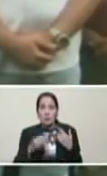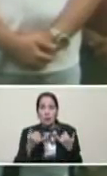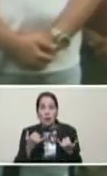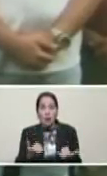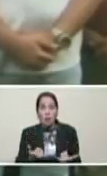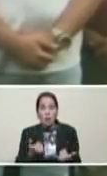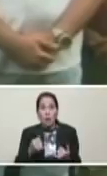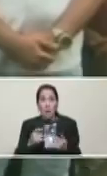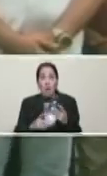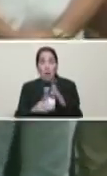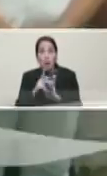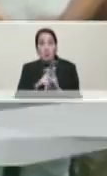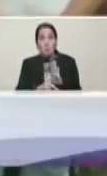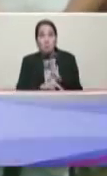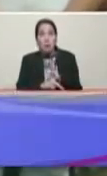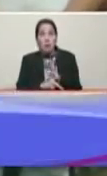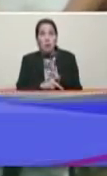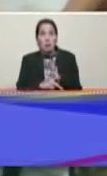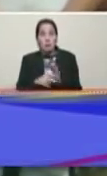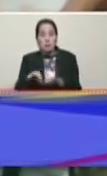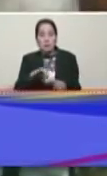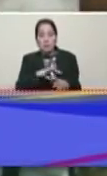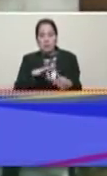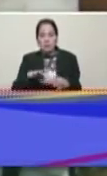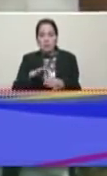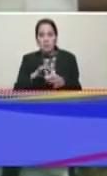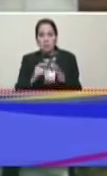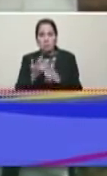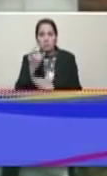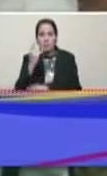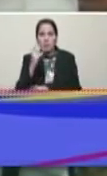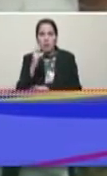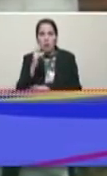plan de siembra portuguesa 2019